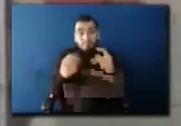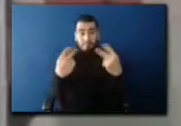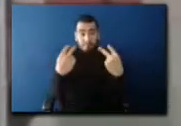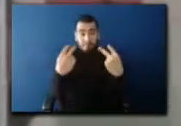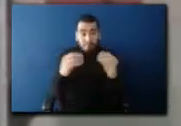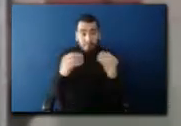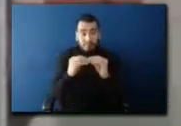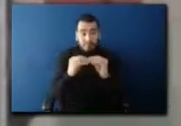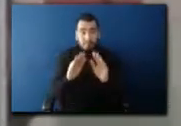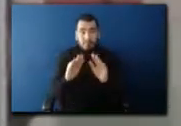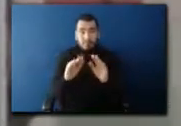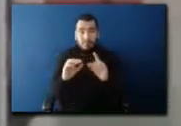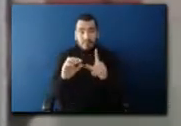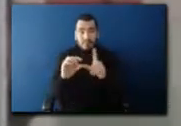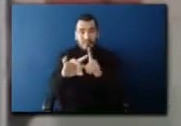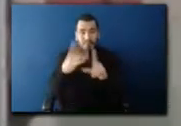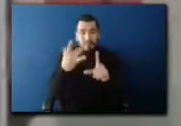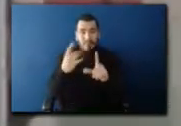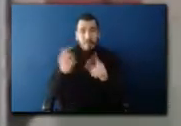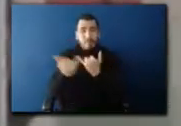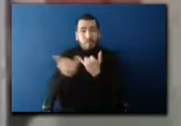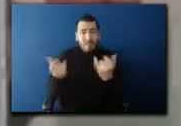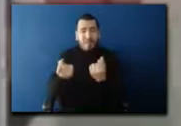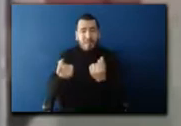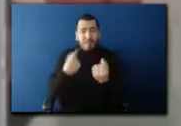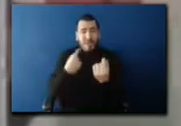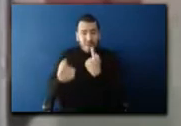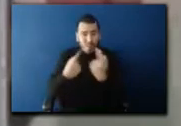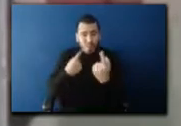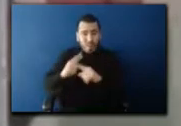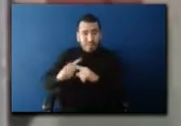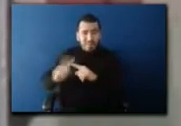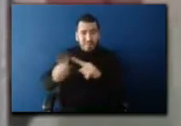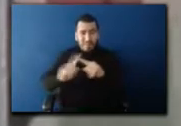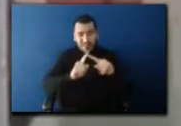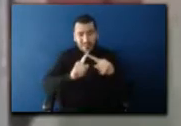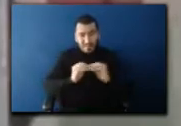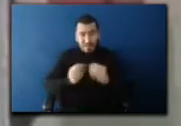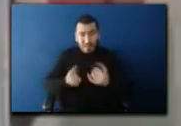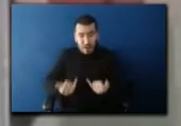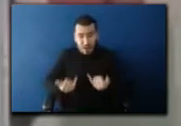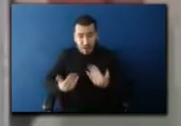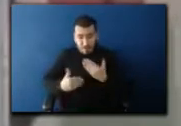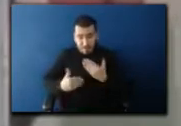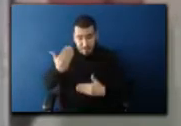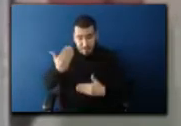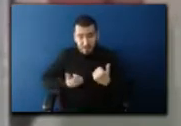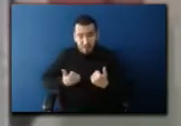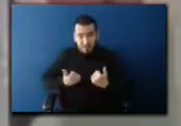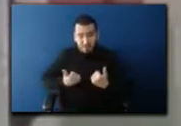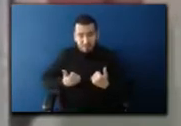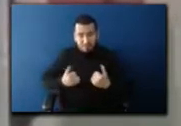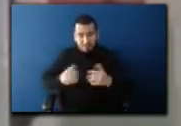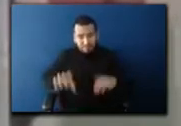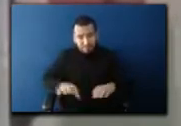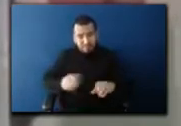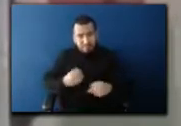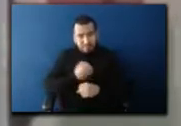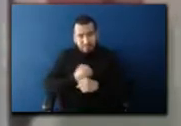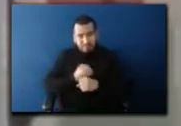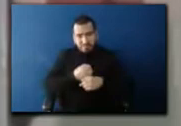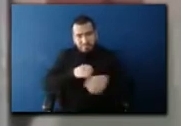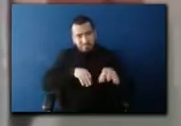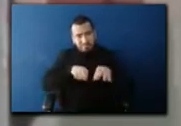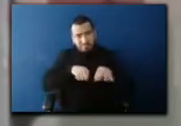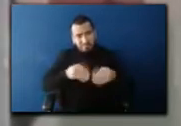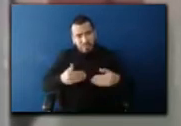digital. Estamos recibiendo muchísimas preguntas, así que vamos a dar inicio a esta dinámica. Explicaremos brevemente el